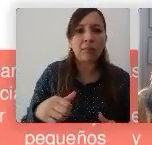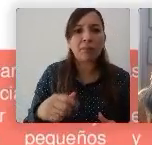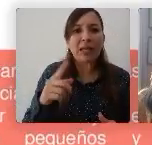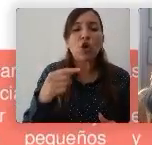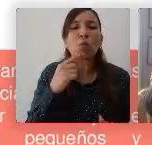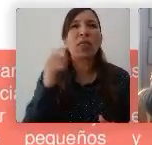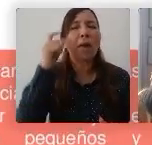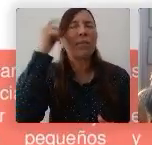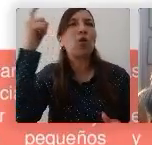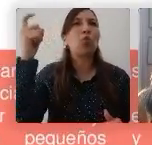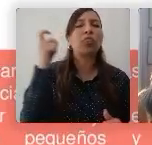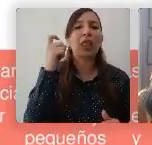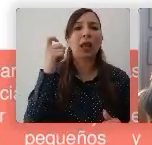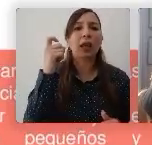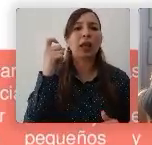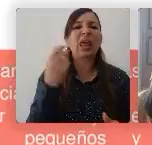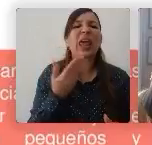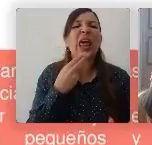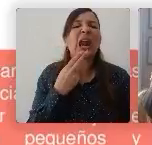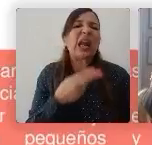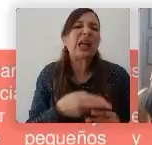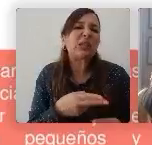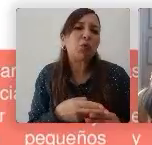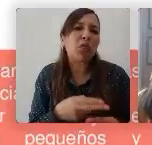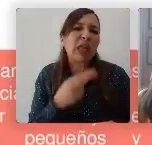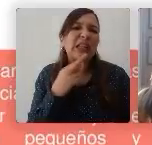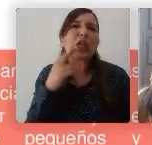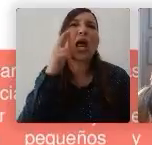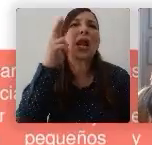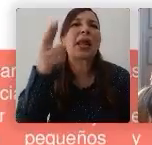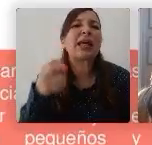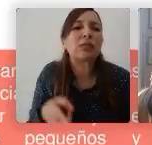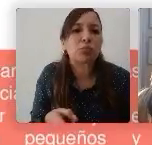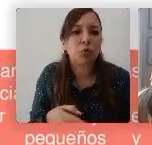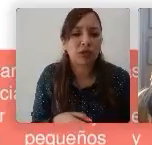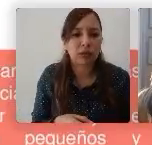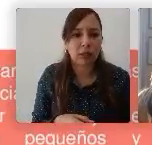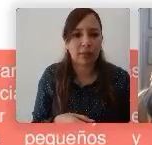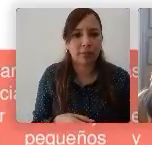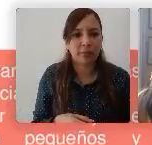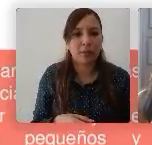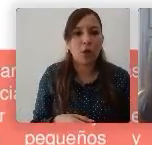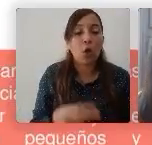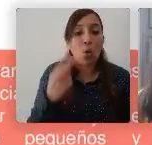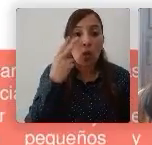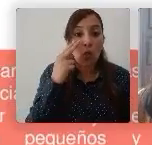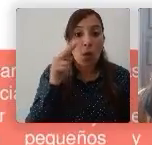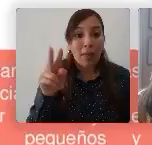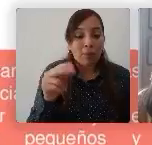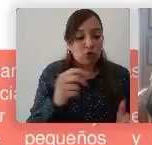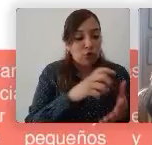que tiene el turista por otro lado cuando hablamos ya de el armado de tours